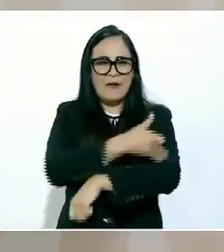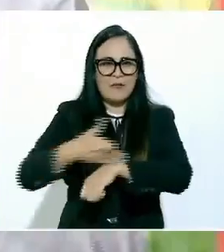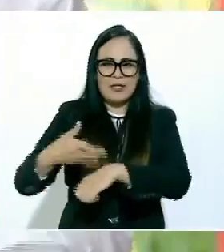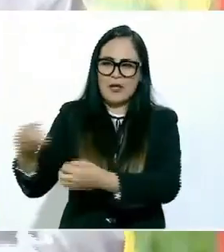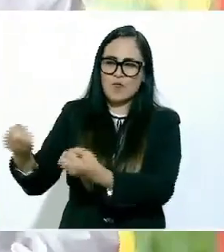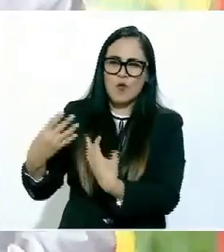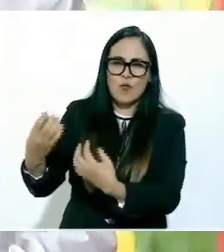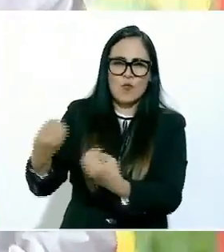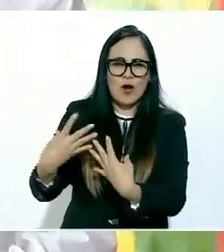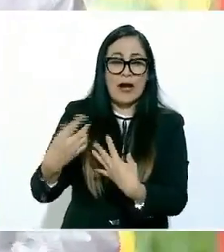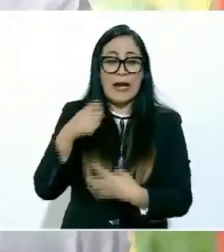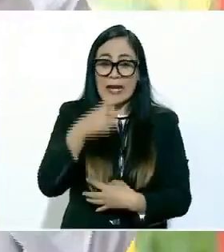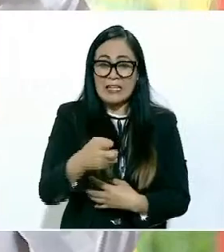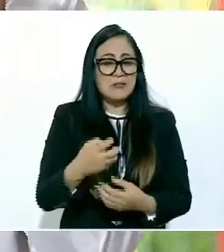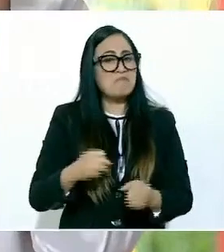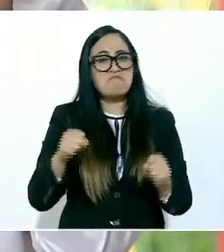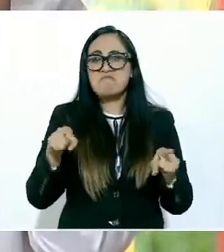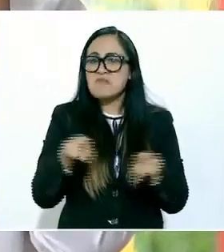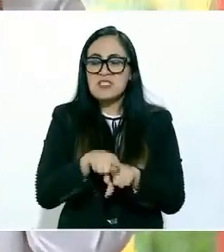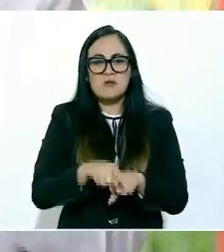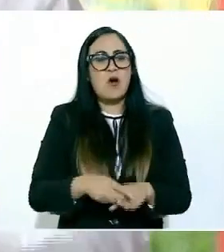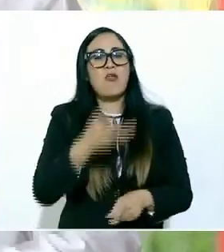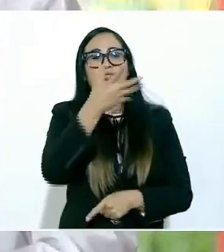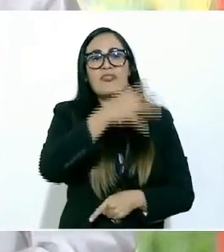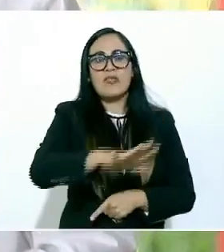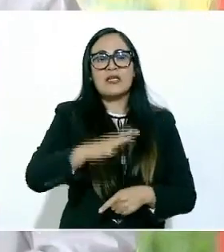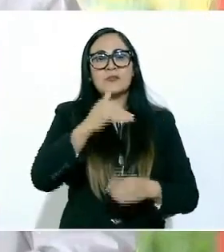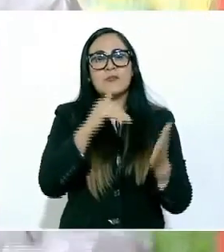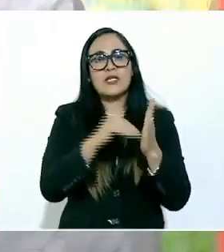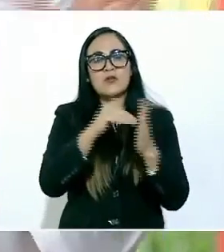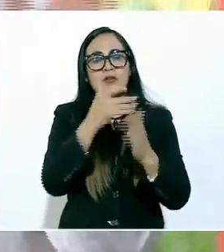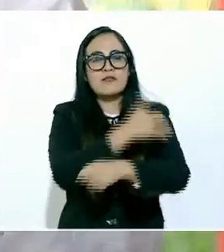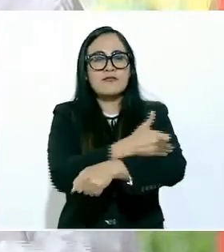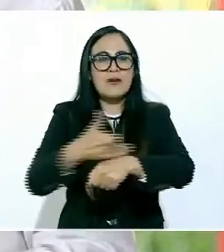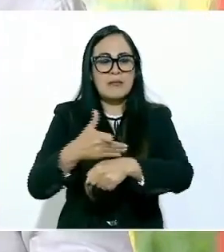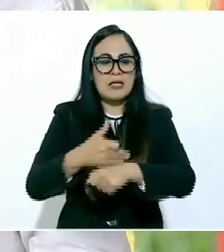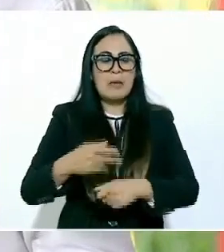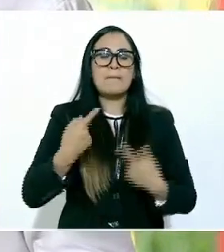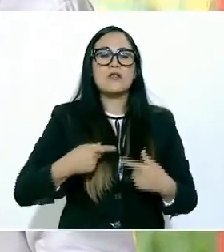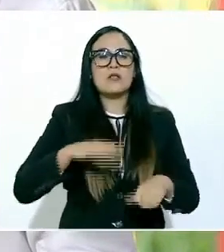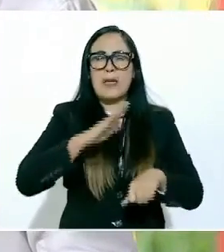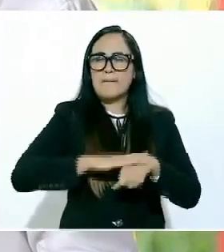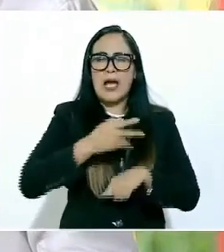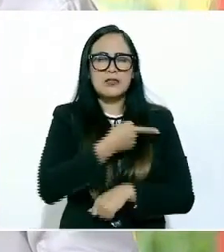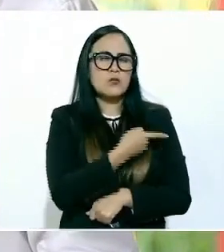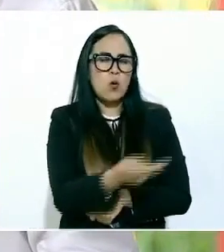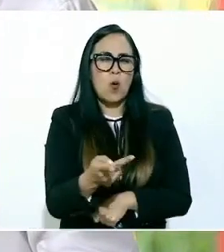abajo a 10 millones de familias, los más pobres.